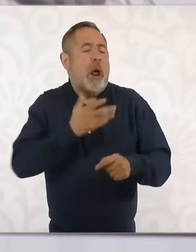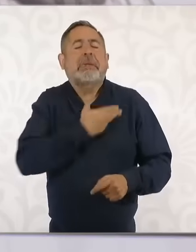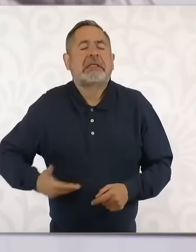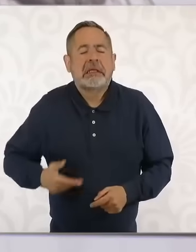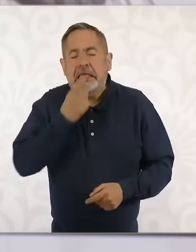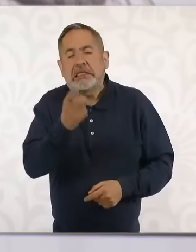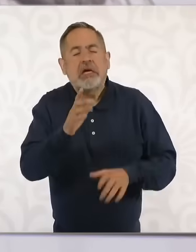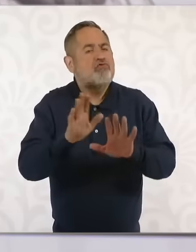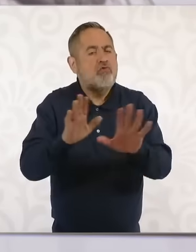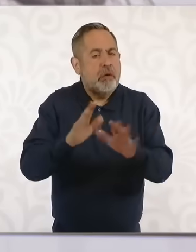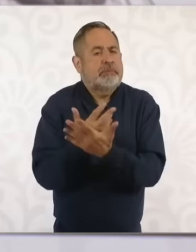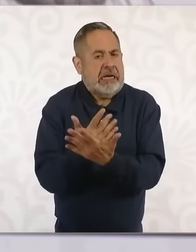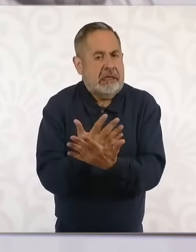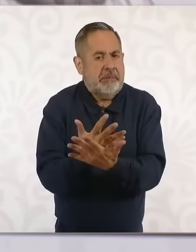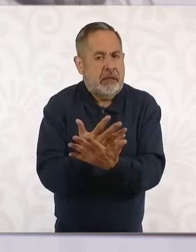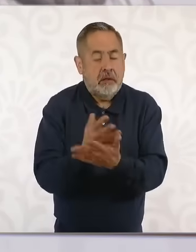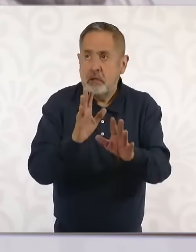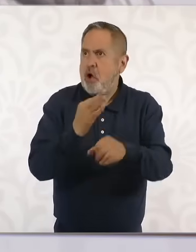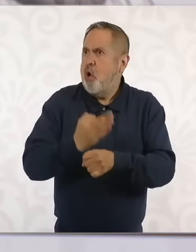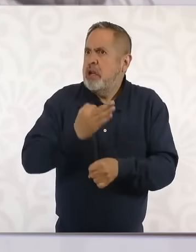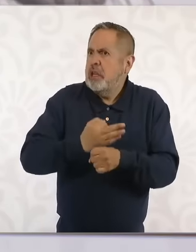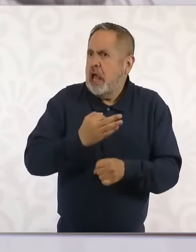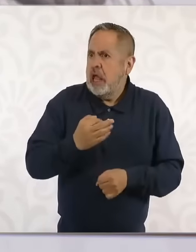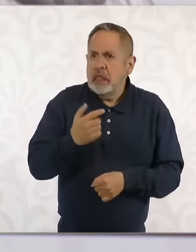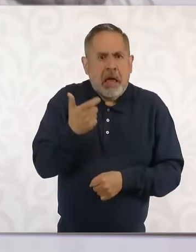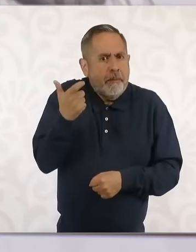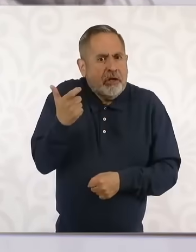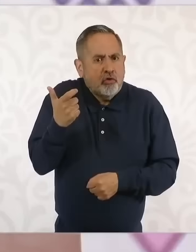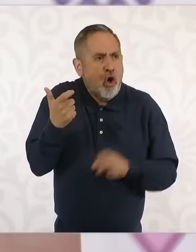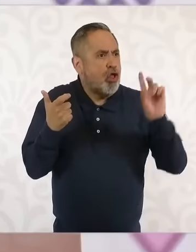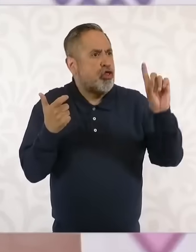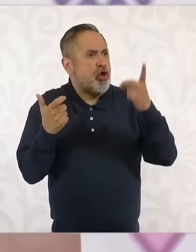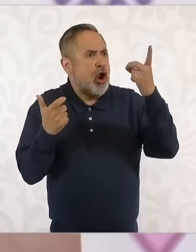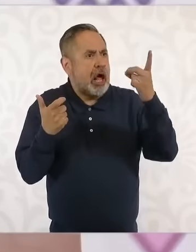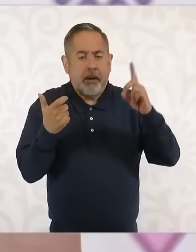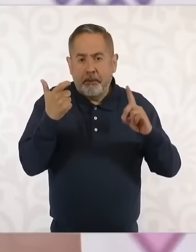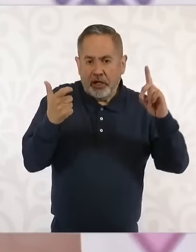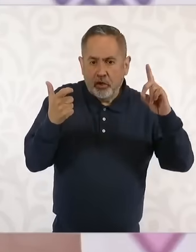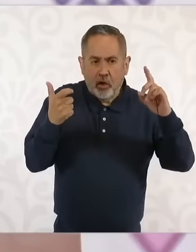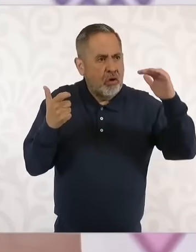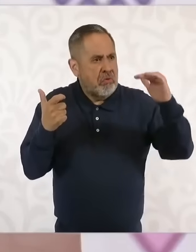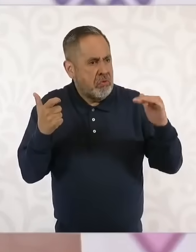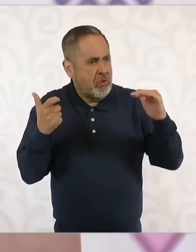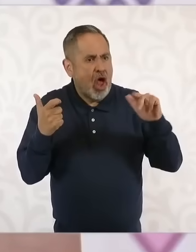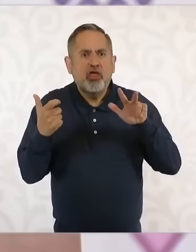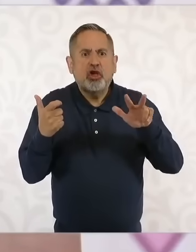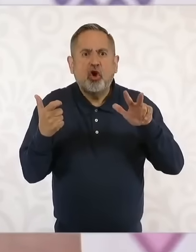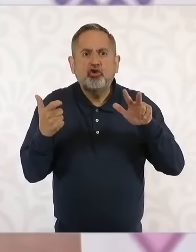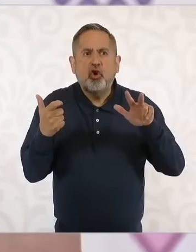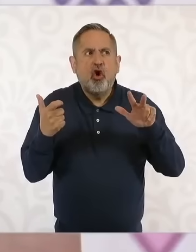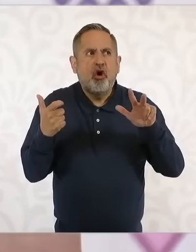ocurren, no ha cambiado mucho, de hecho el peso amaneció abajo de 18, no ha